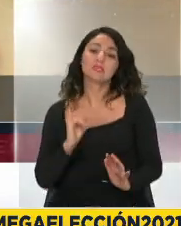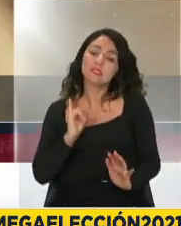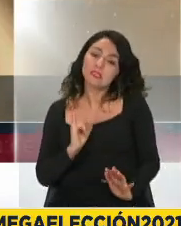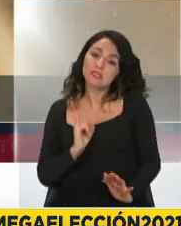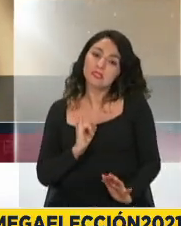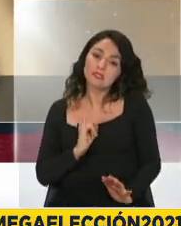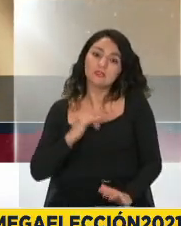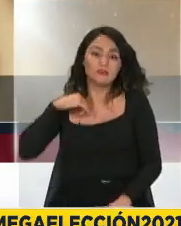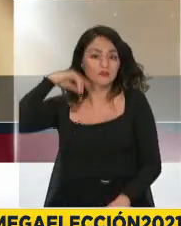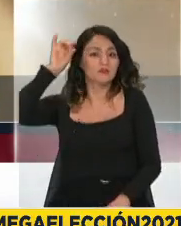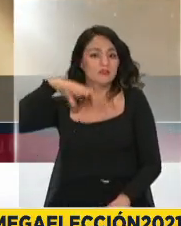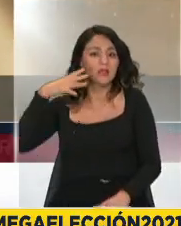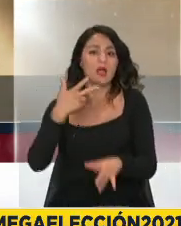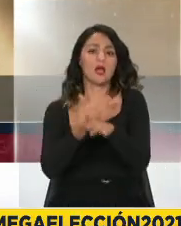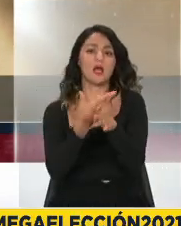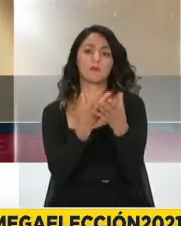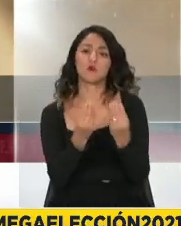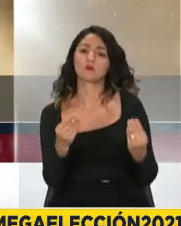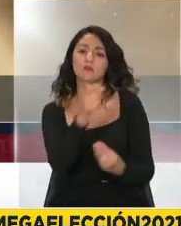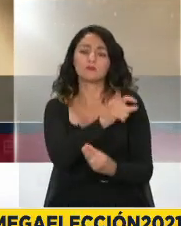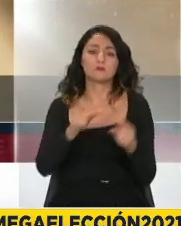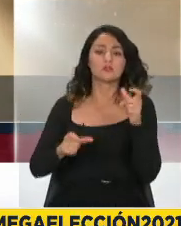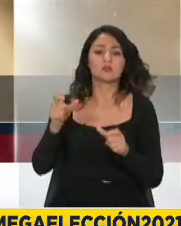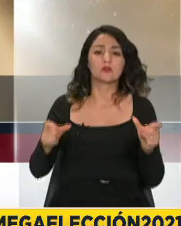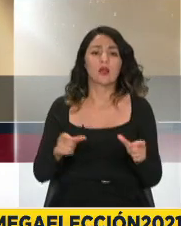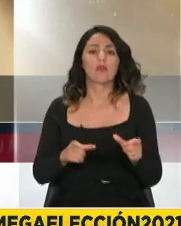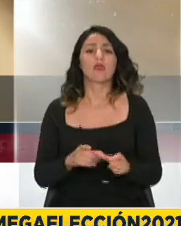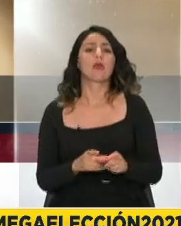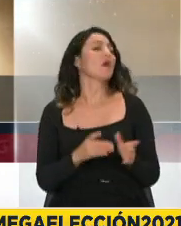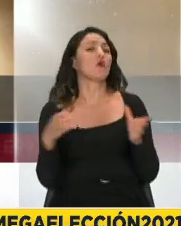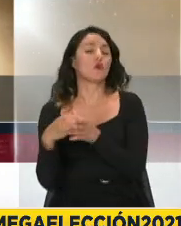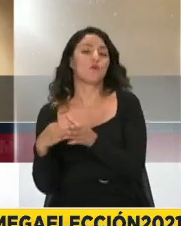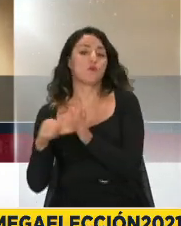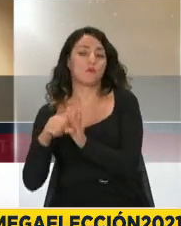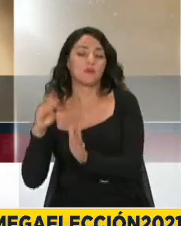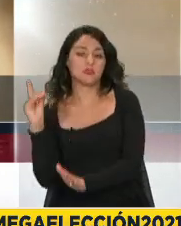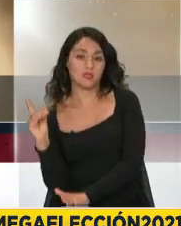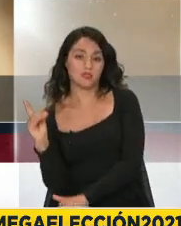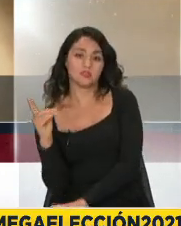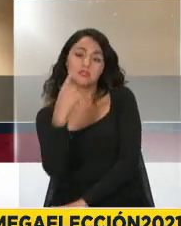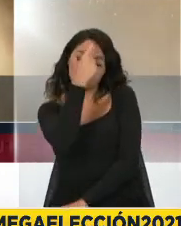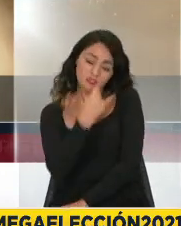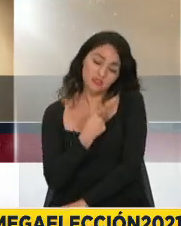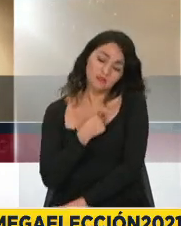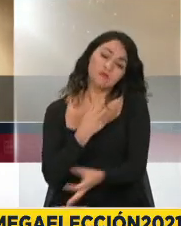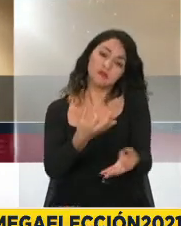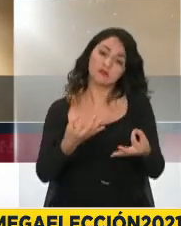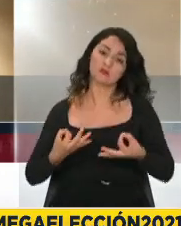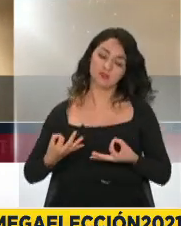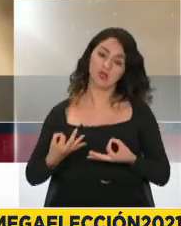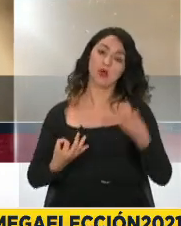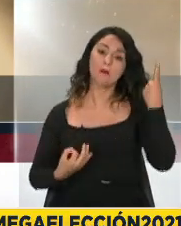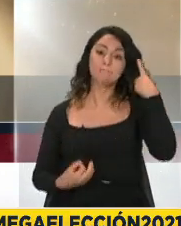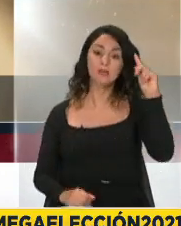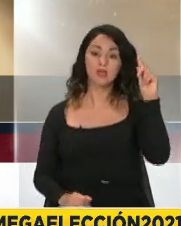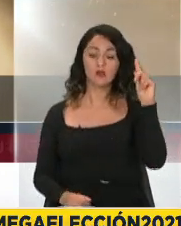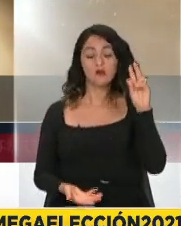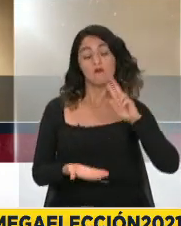sé que hay muchas personas de centro derecha o derecha que se sienten tristes por el resultado, pero la verdad es